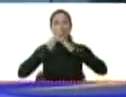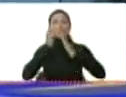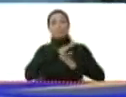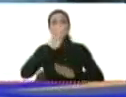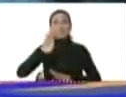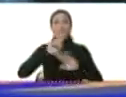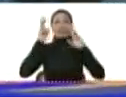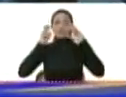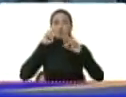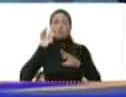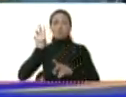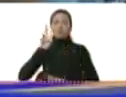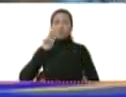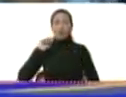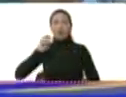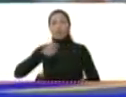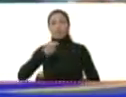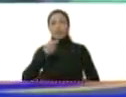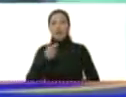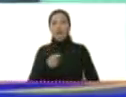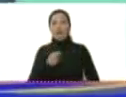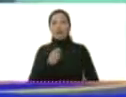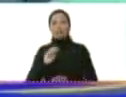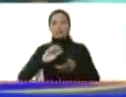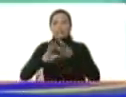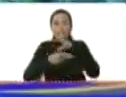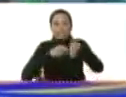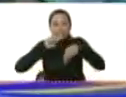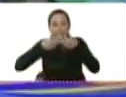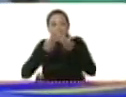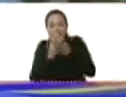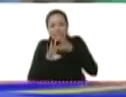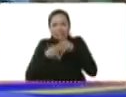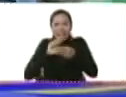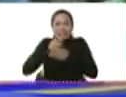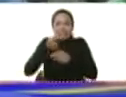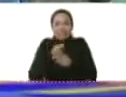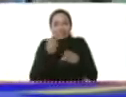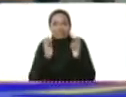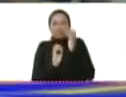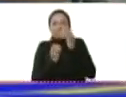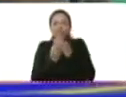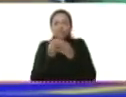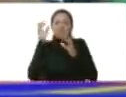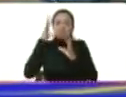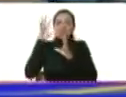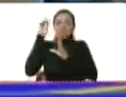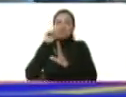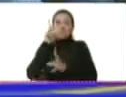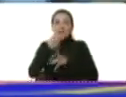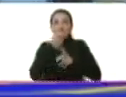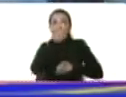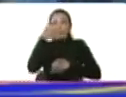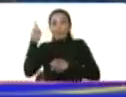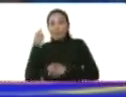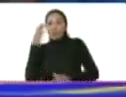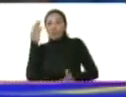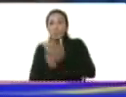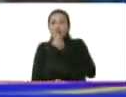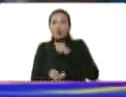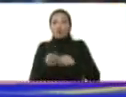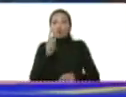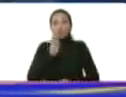ahí están las llaves, se enredaron los globos, ya cada quien agarra su llave y sale corriendo.